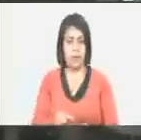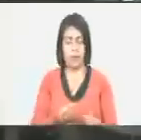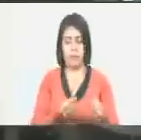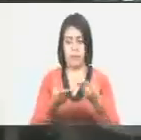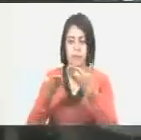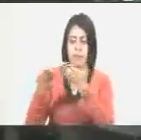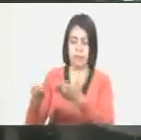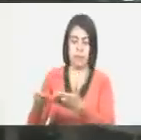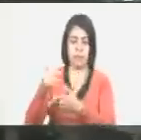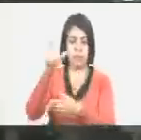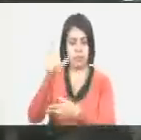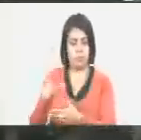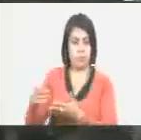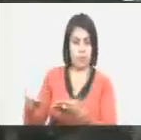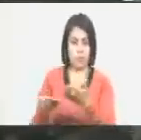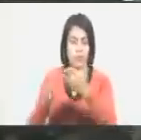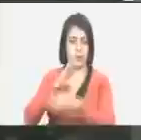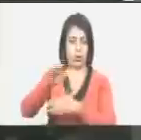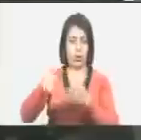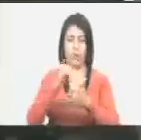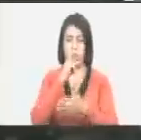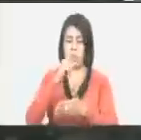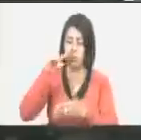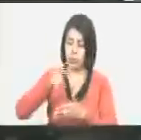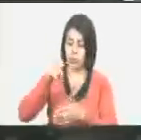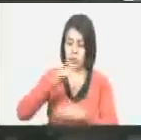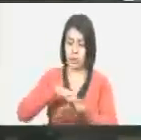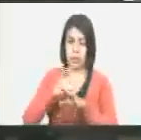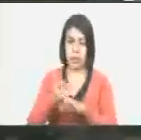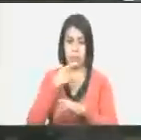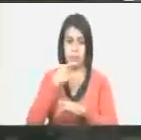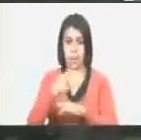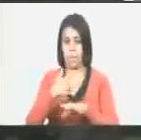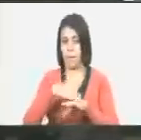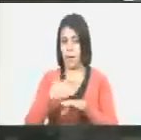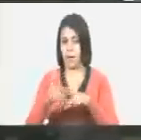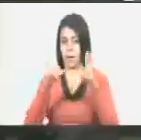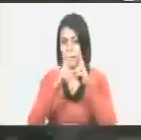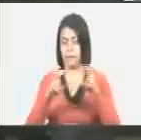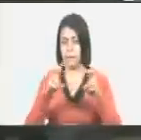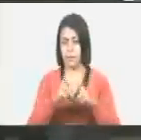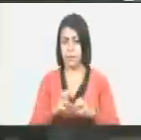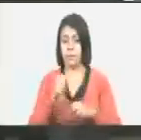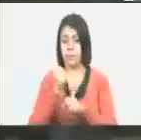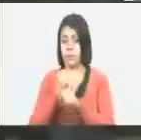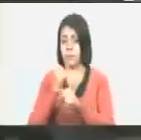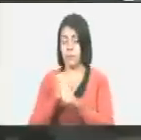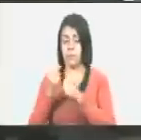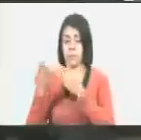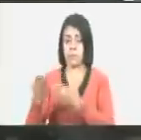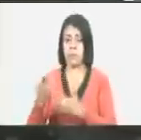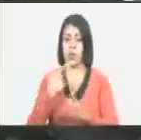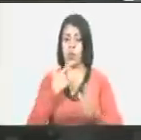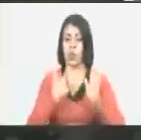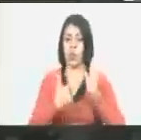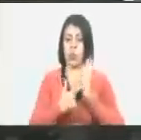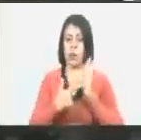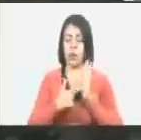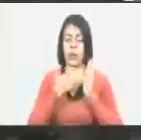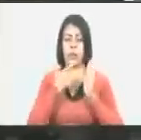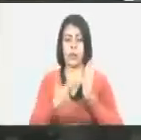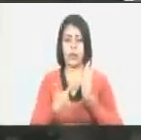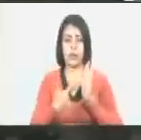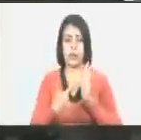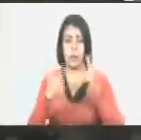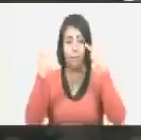suministrar al referido servicio toda la información que les sea requerida en ejercicio de sus funciones. El incumplimiento de lo previsto en